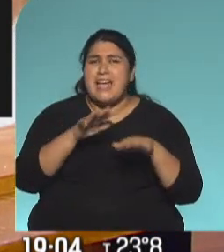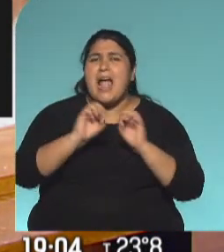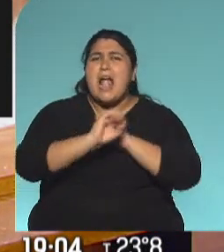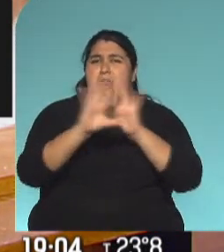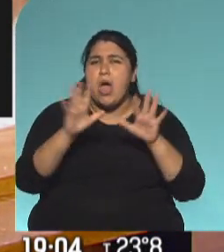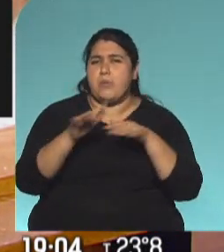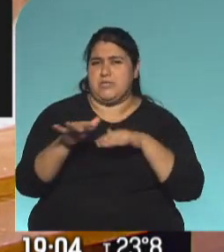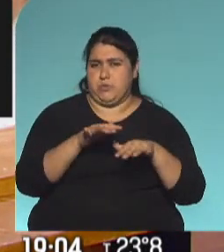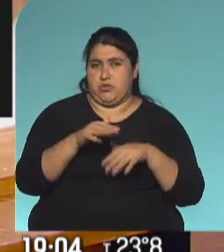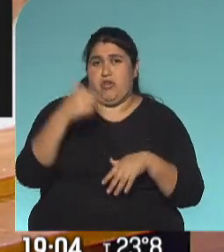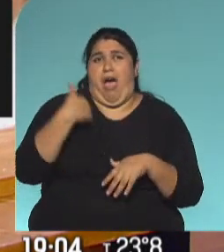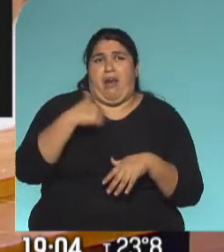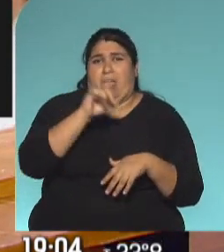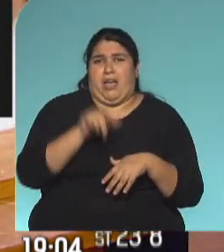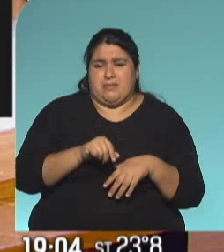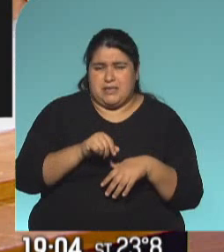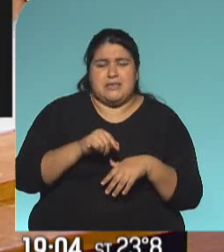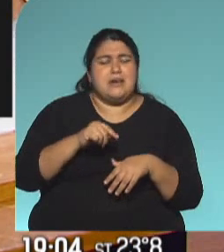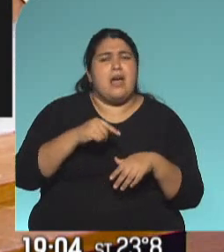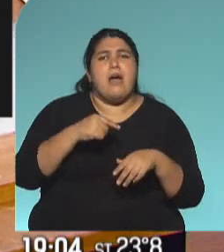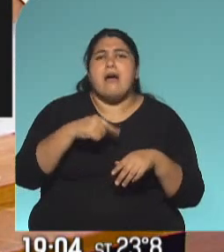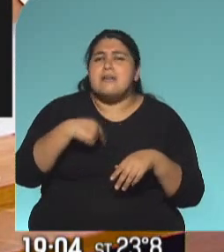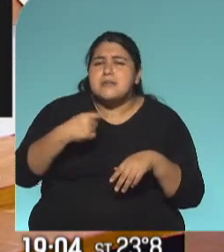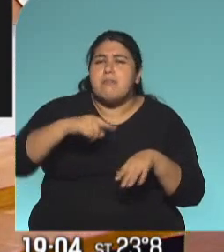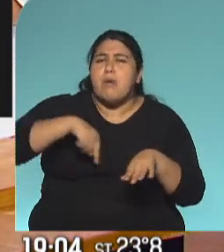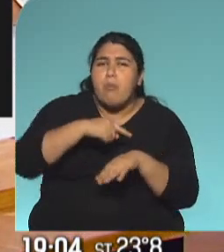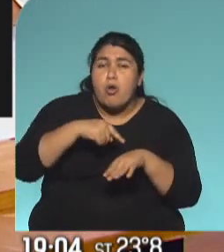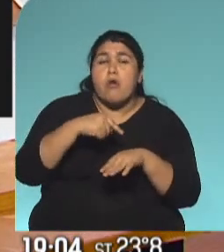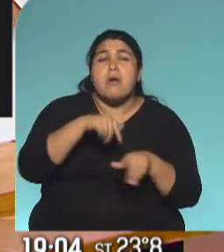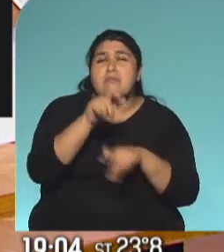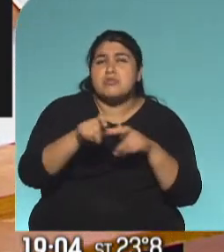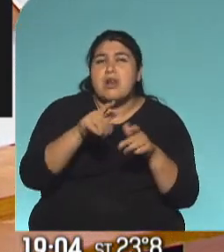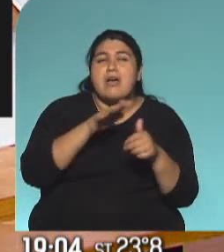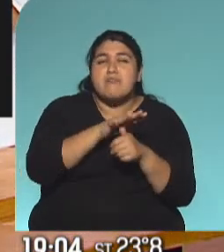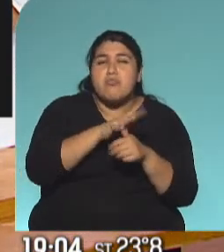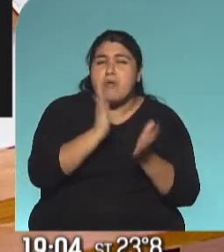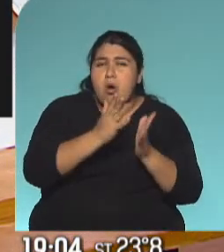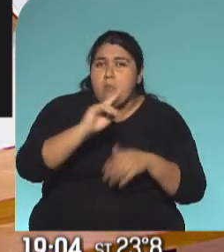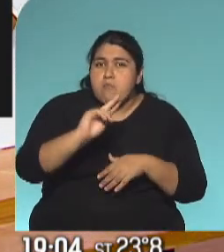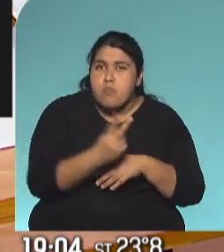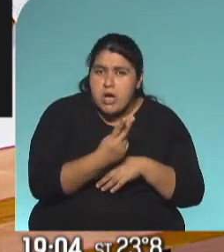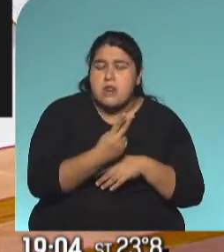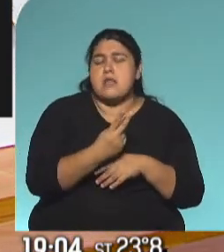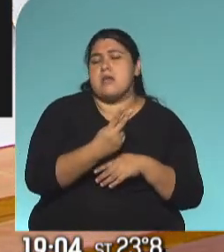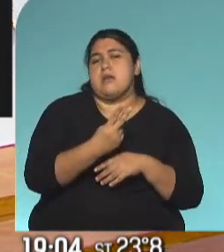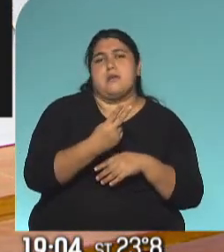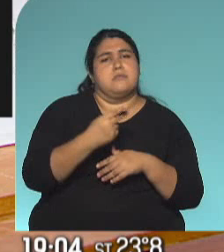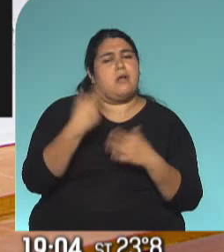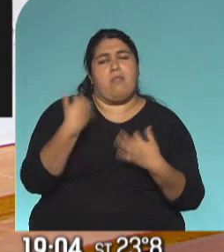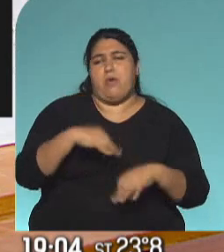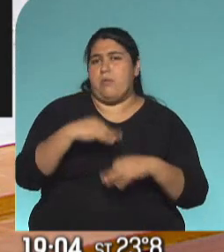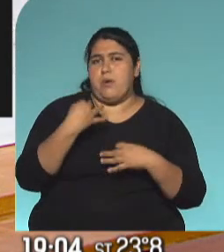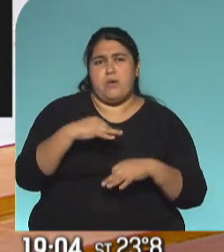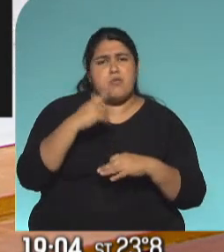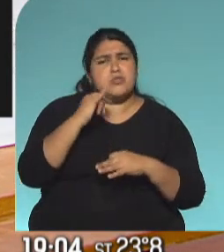está pasando en Argentina. Muere a diario una mujer víctima de la violencia machista y aquí hay que ver